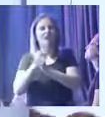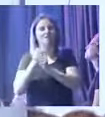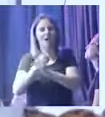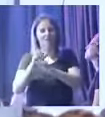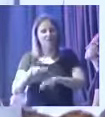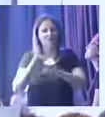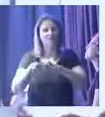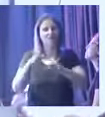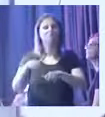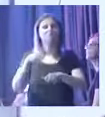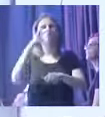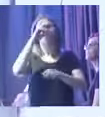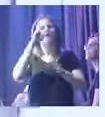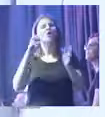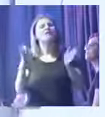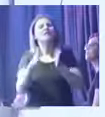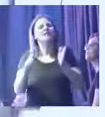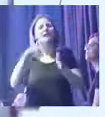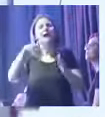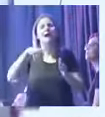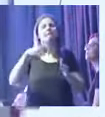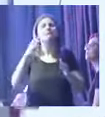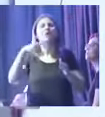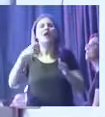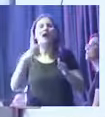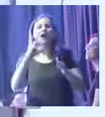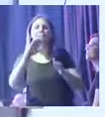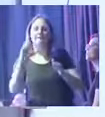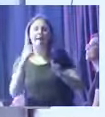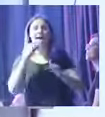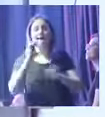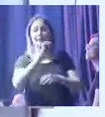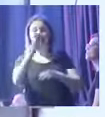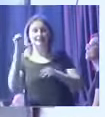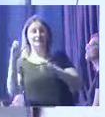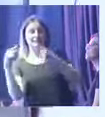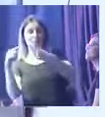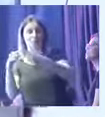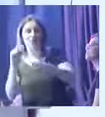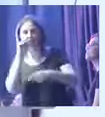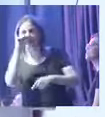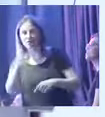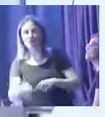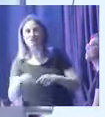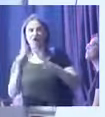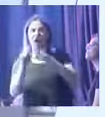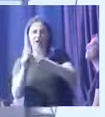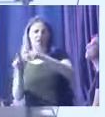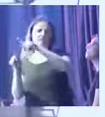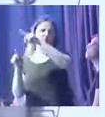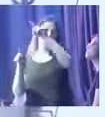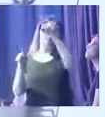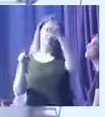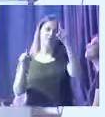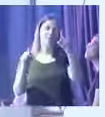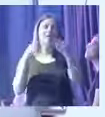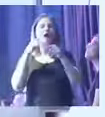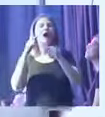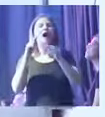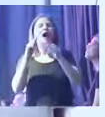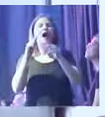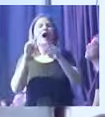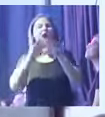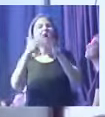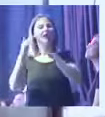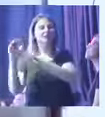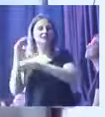El Monarca, que es la punta este de Montevideo, hasta donde está situada en el asentamiento que